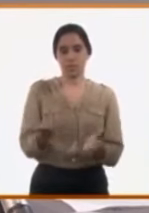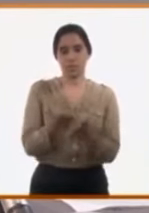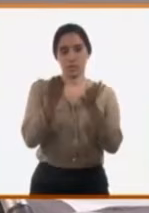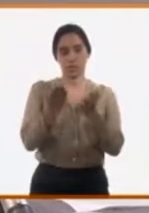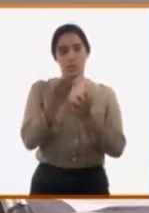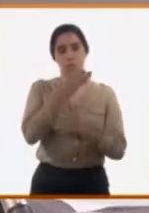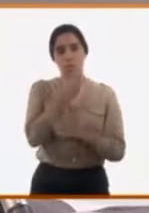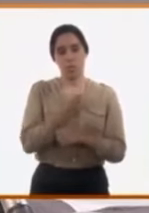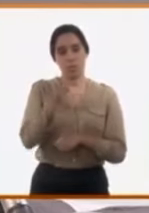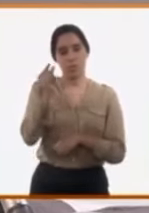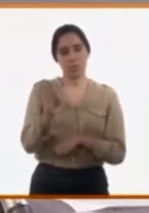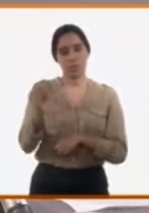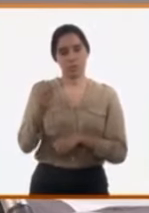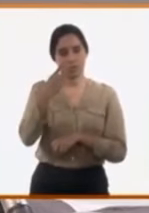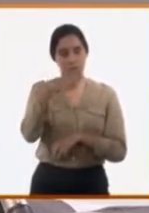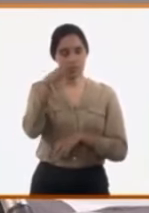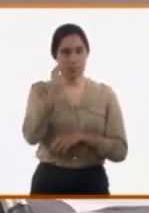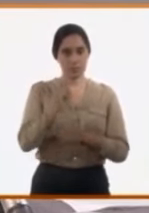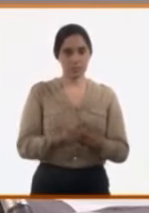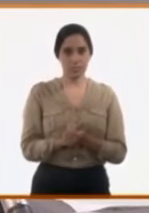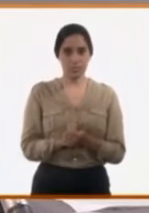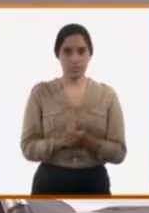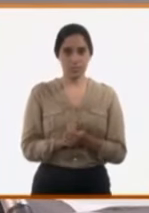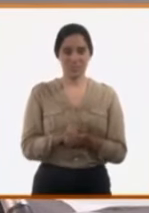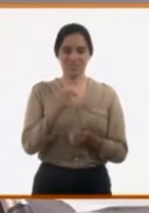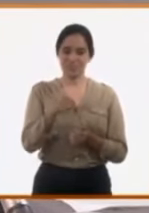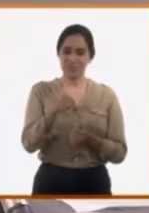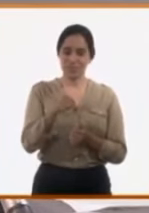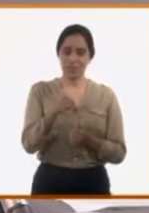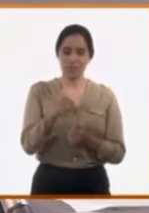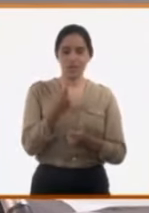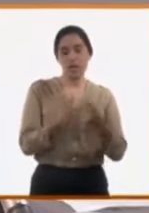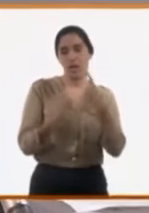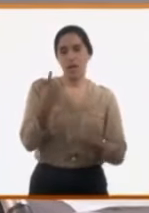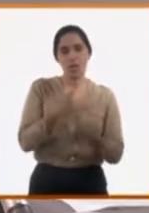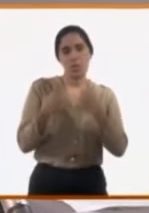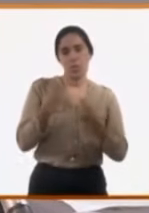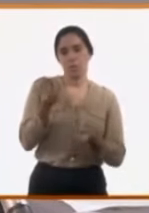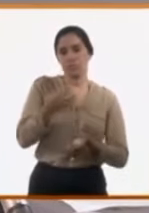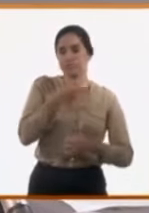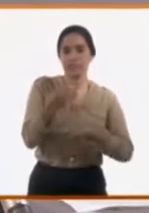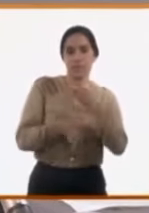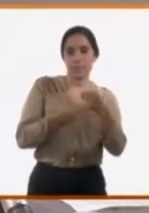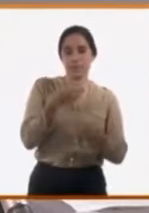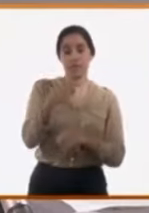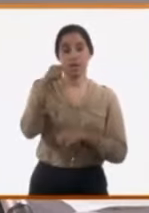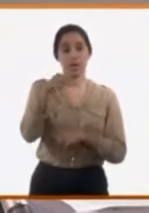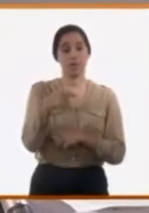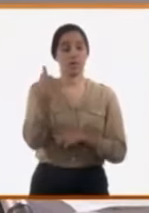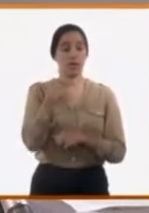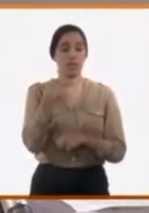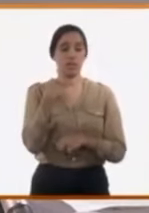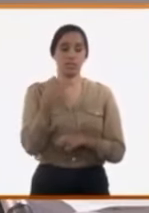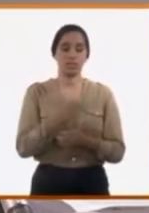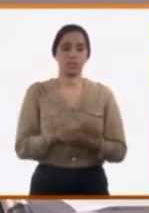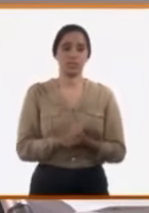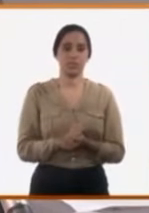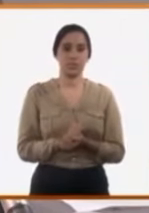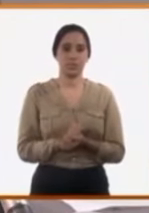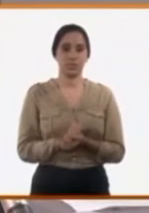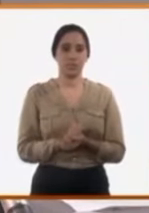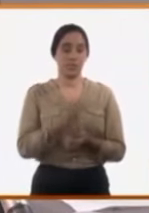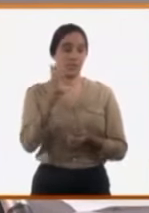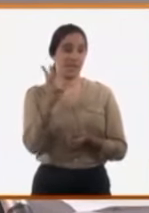cubanos hay un experimento que hemos mencionado y que llevamos a la práctica este año que quiero no quiero dejar de mencionar que se hizo en